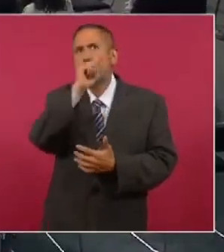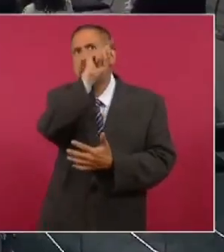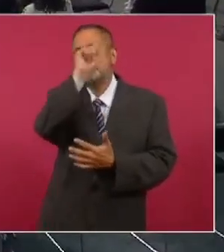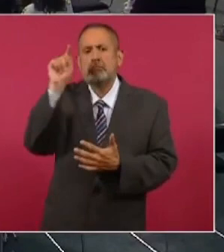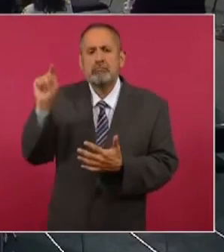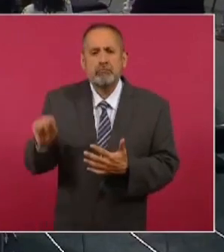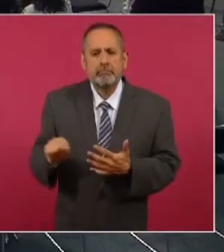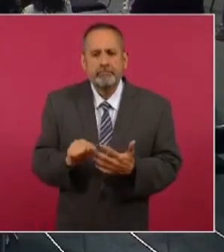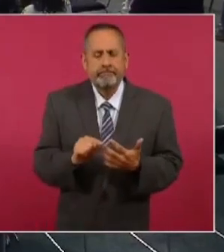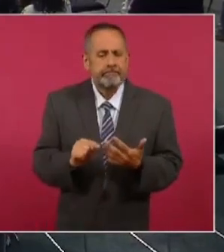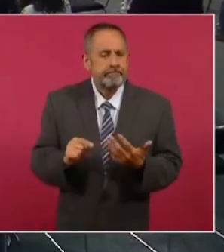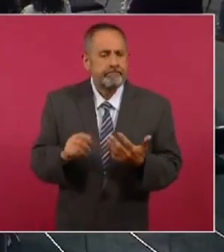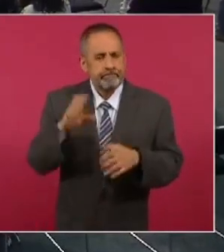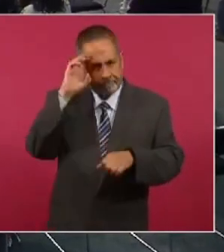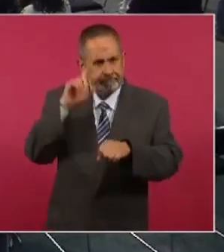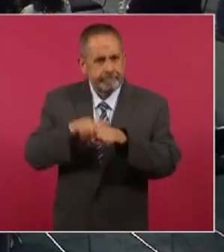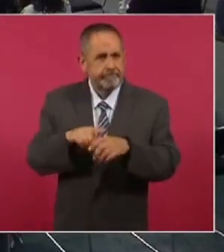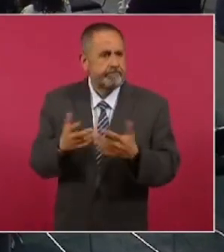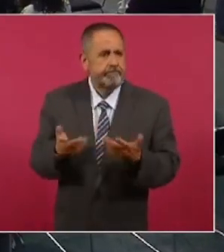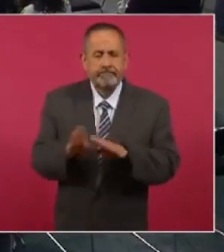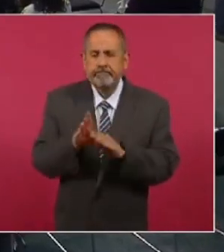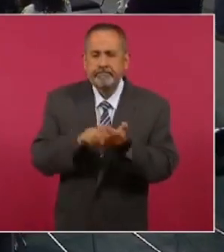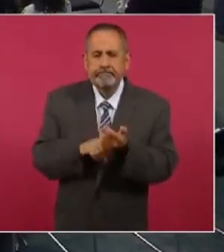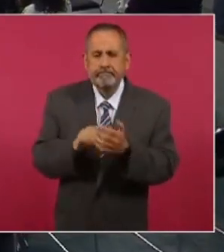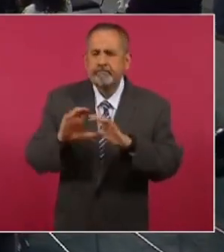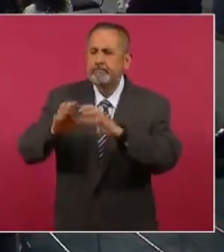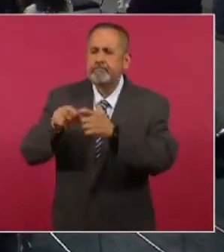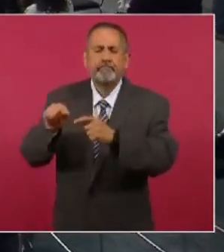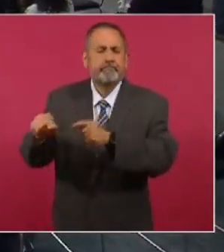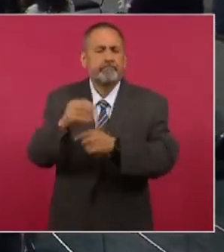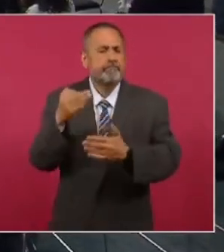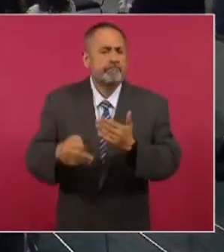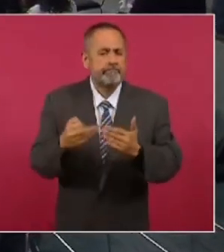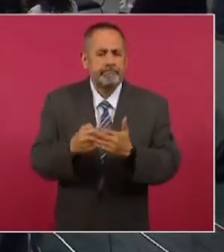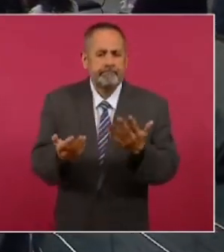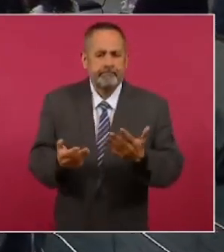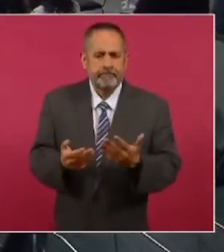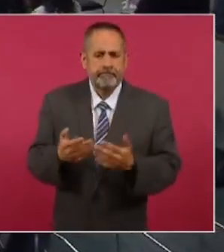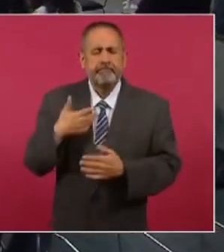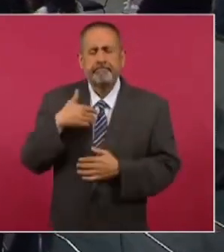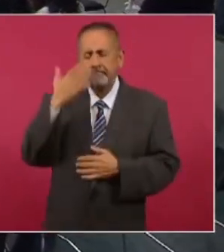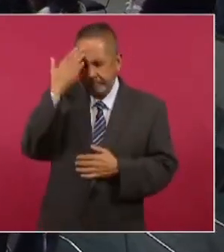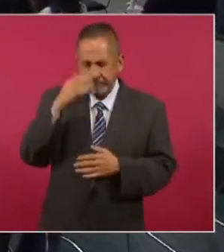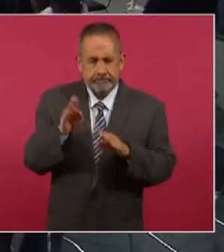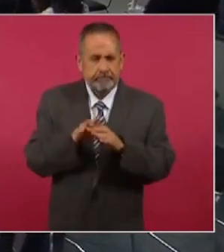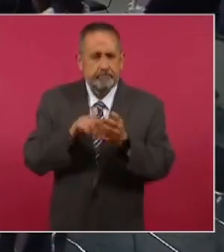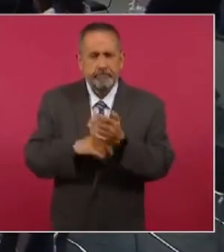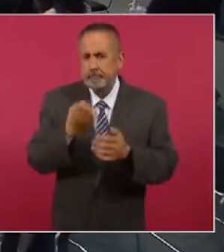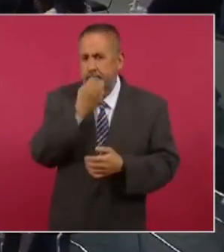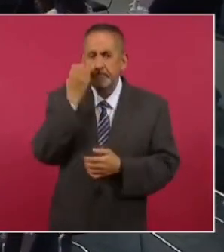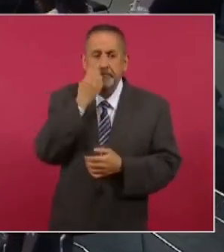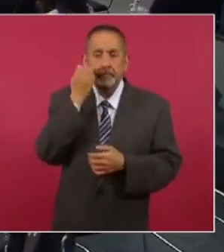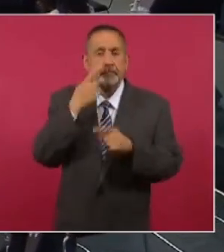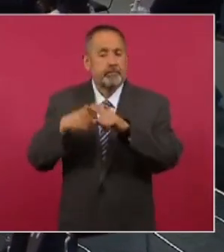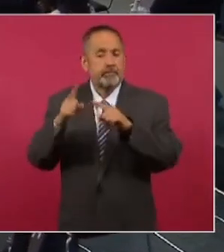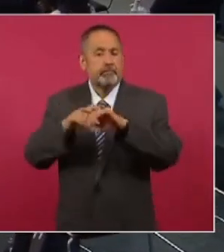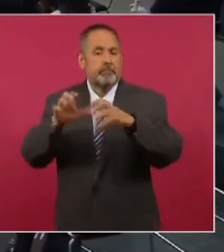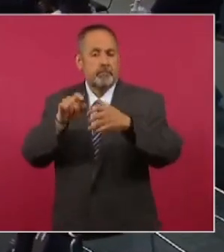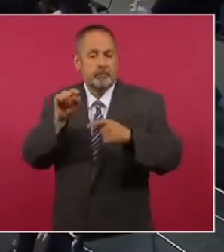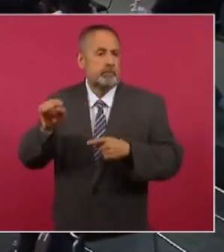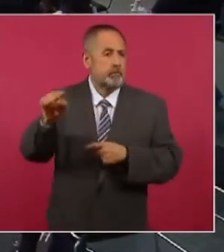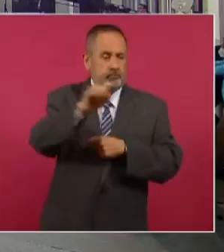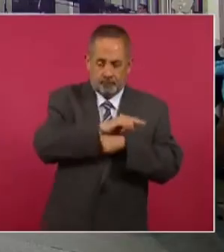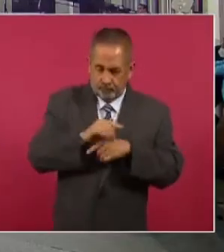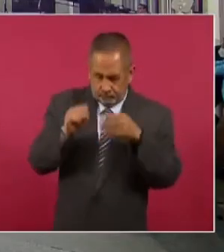a ciertas actividades culturales de a diario en las comunidades y junto con esto yo sé que la escuela en muchas comunidades es el